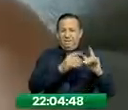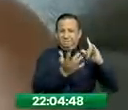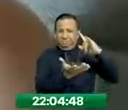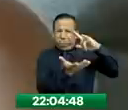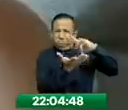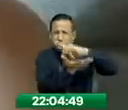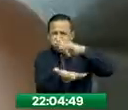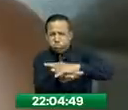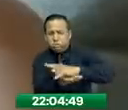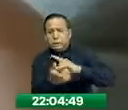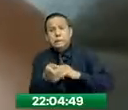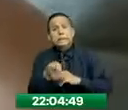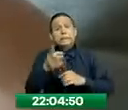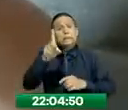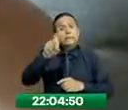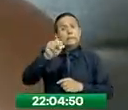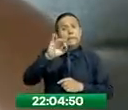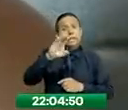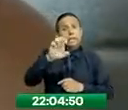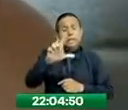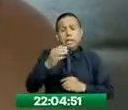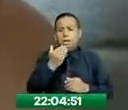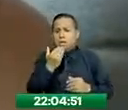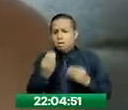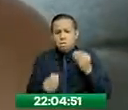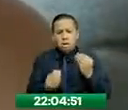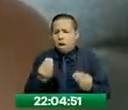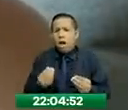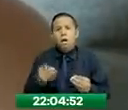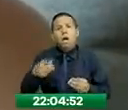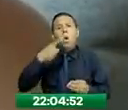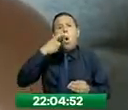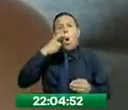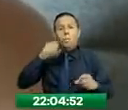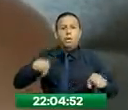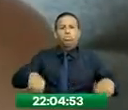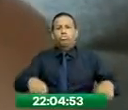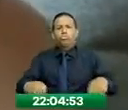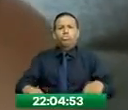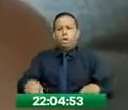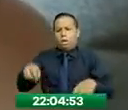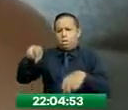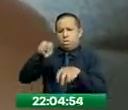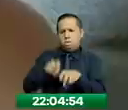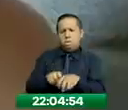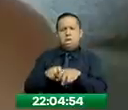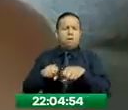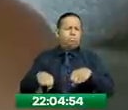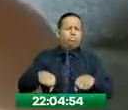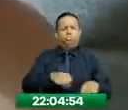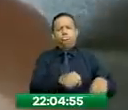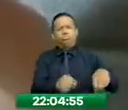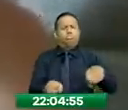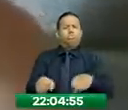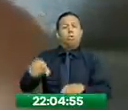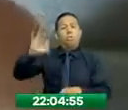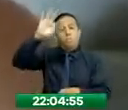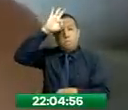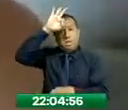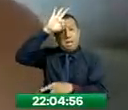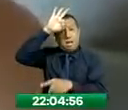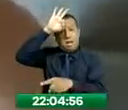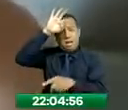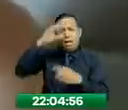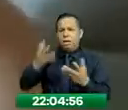salvar a daniel y no fuimos a un mototaxi y llegamos a la primera casa de salud como esa casa de salud no tenía